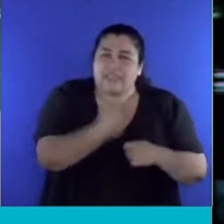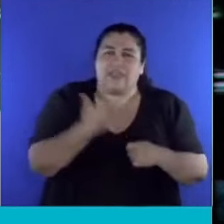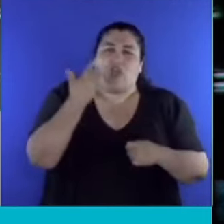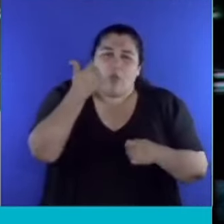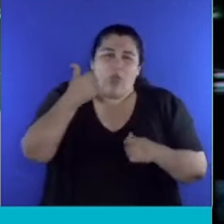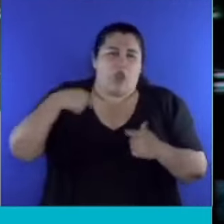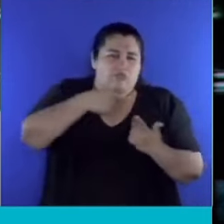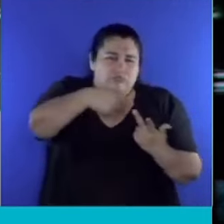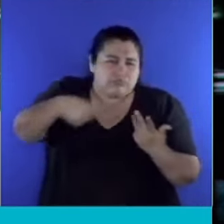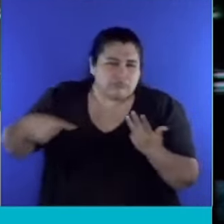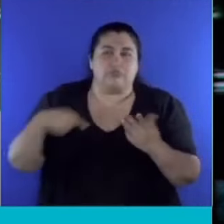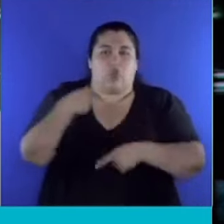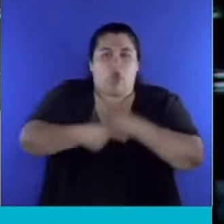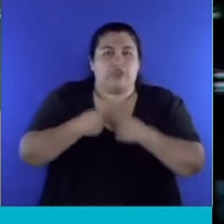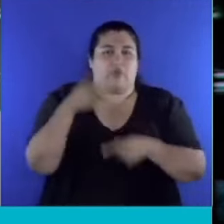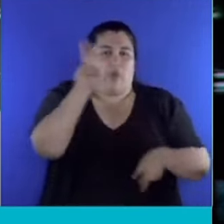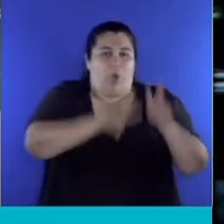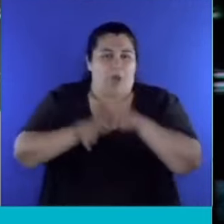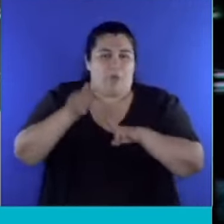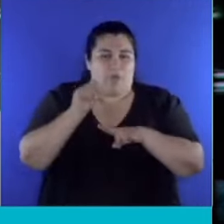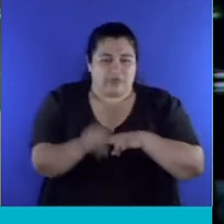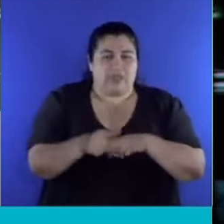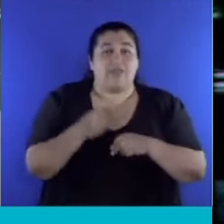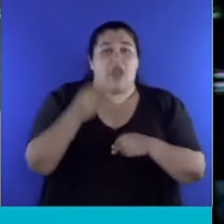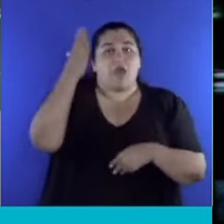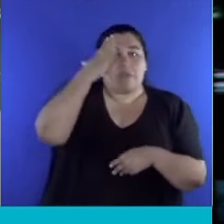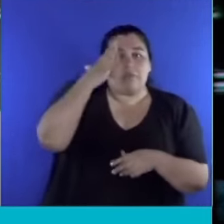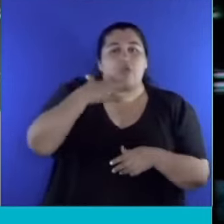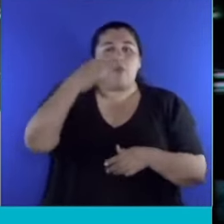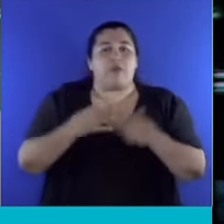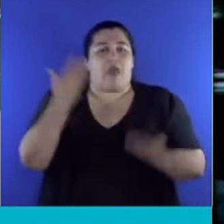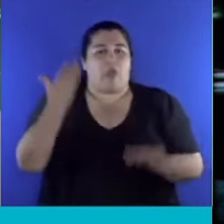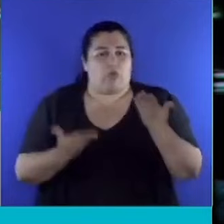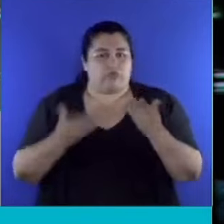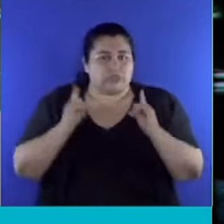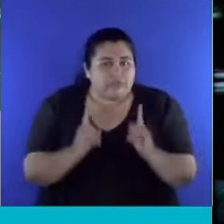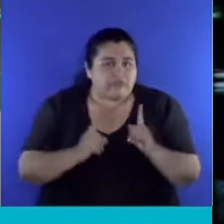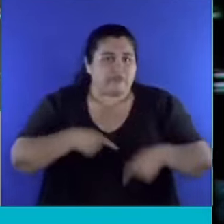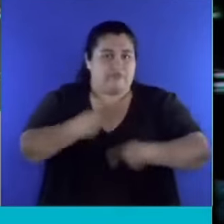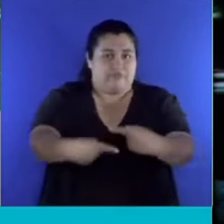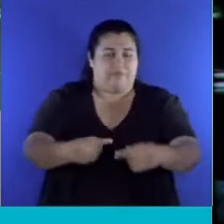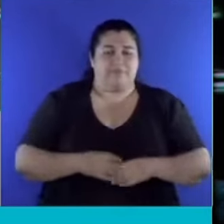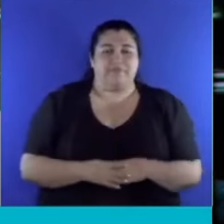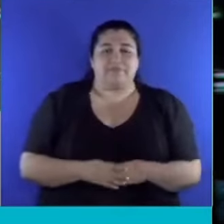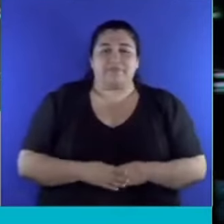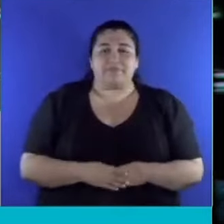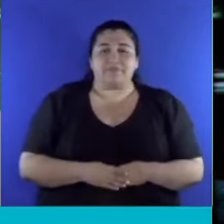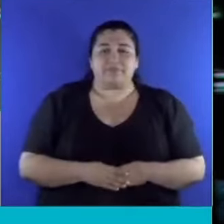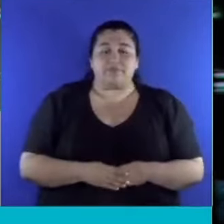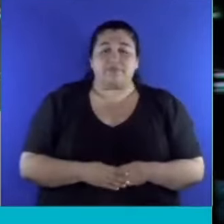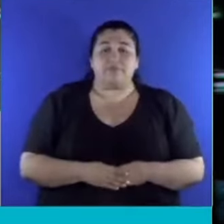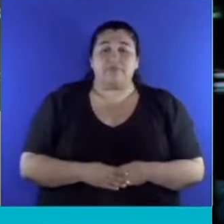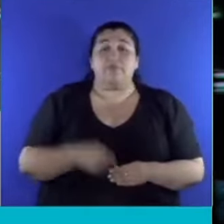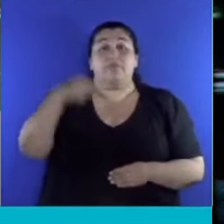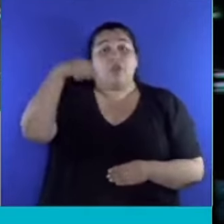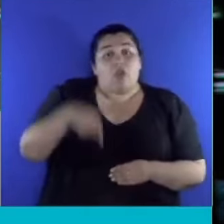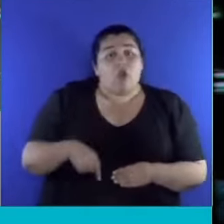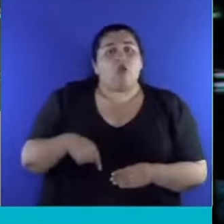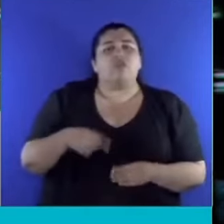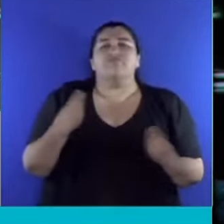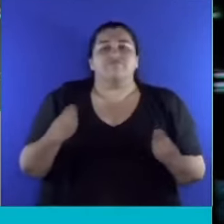nietos que continuaron esta pelea por memoria por verdad y por justicia lo que estamos votando hoy